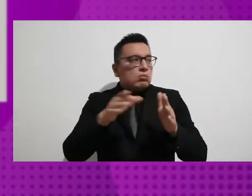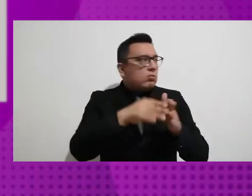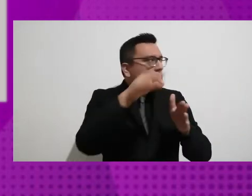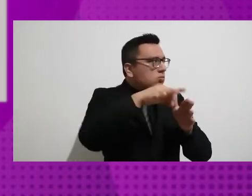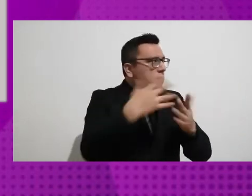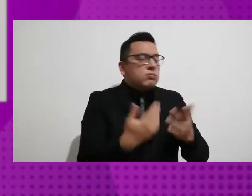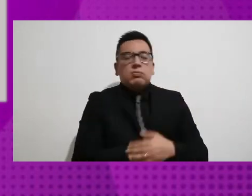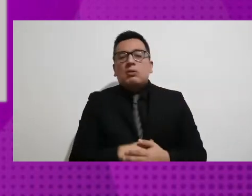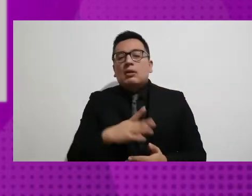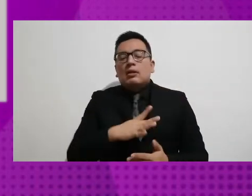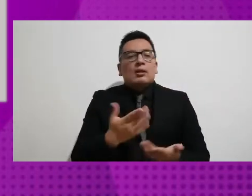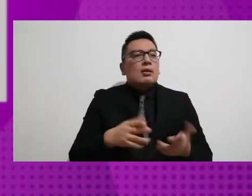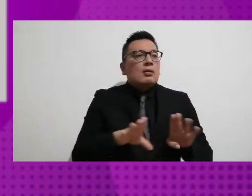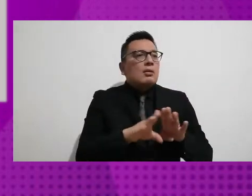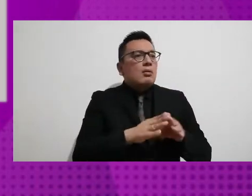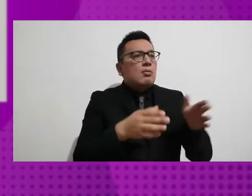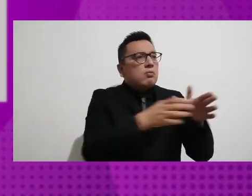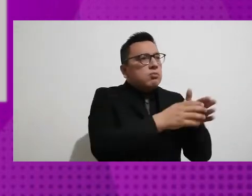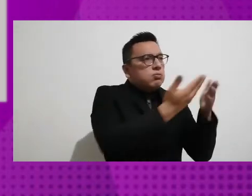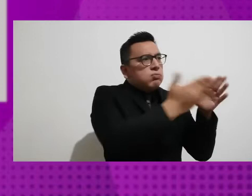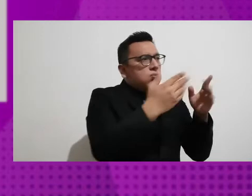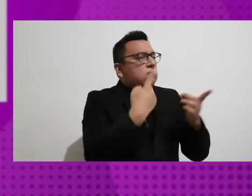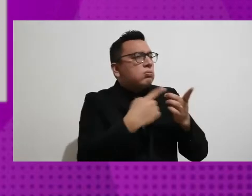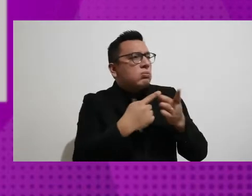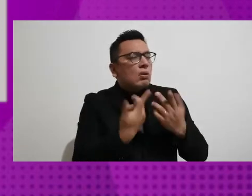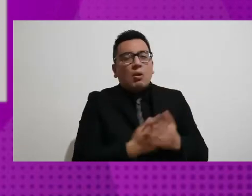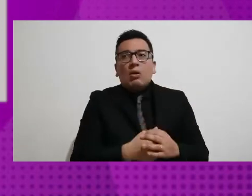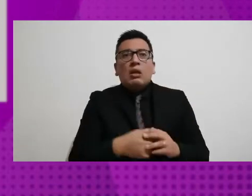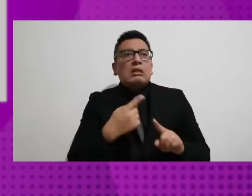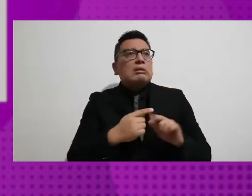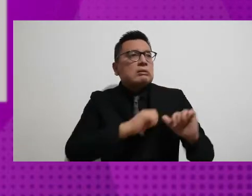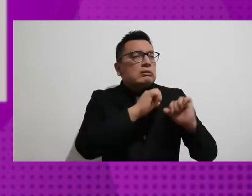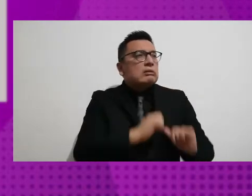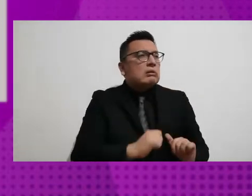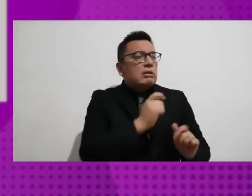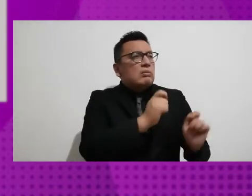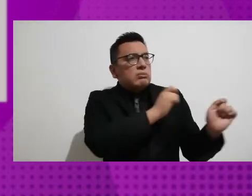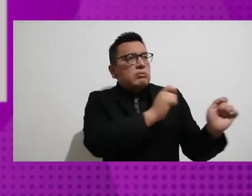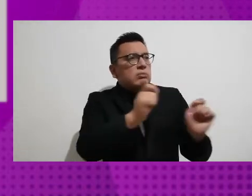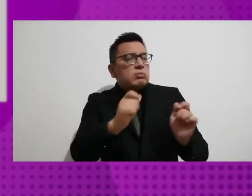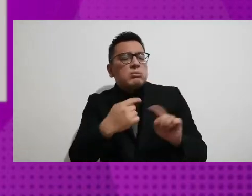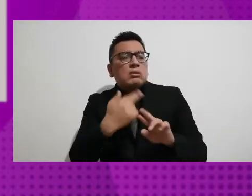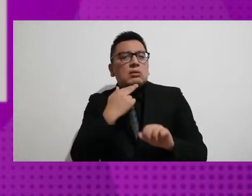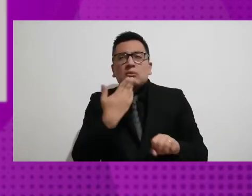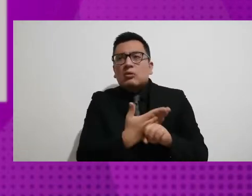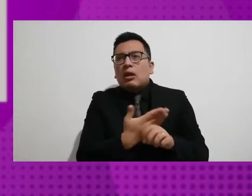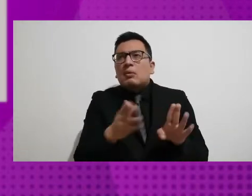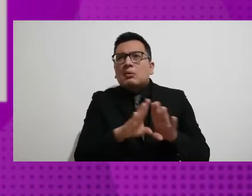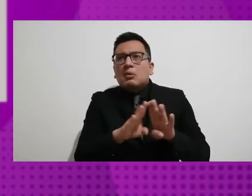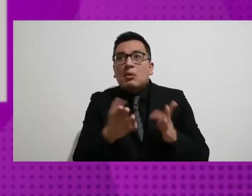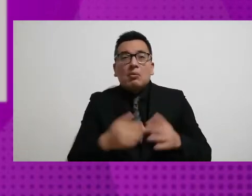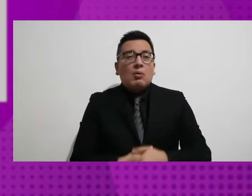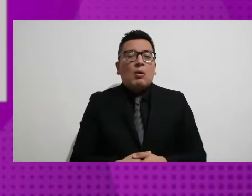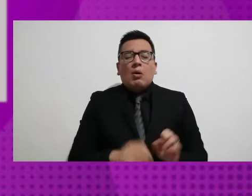electoral, la ubicación de las casillas, la designación de los funcionarios públicos, perdón, los funcionarios de las mesas directivas de